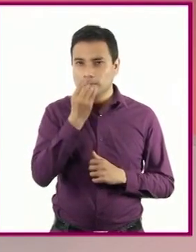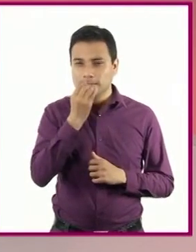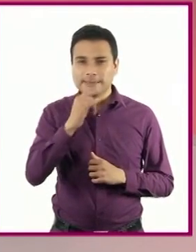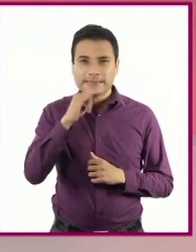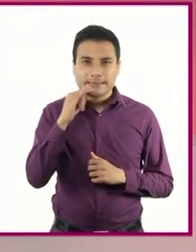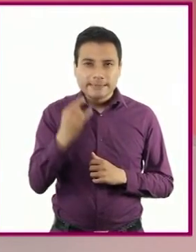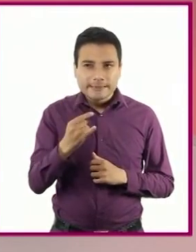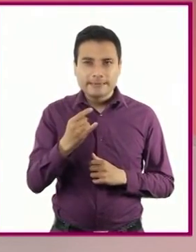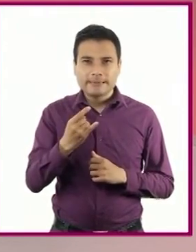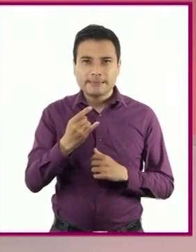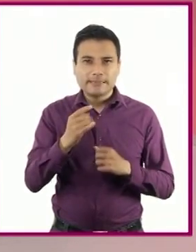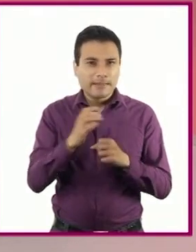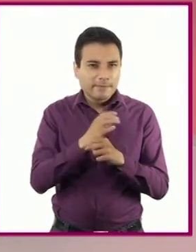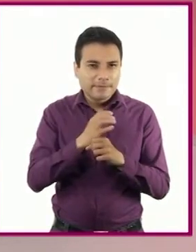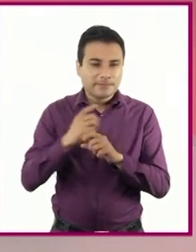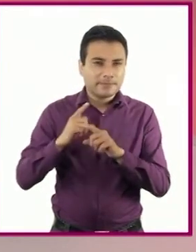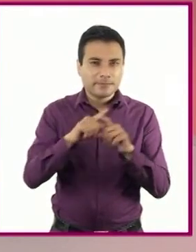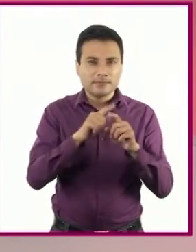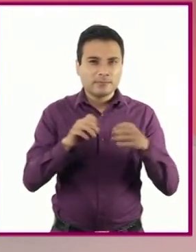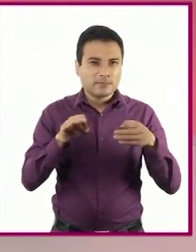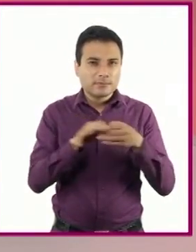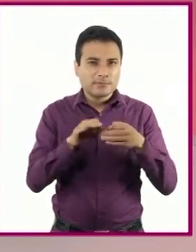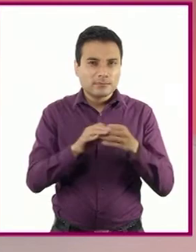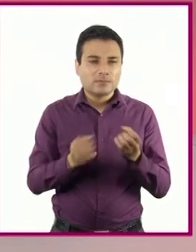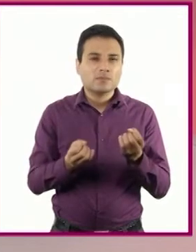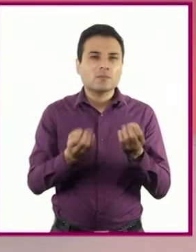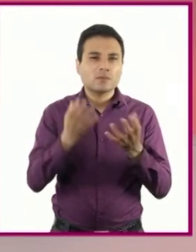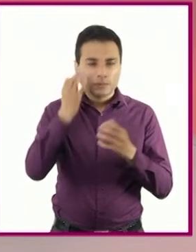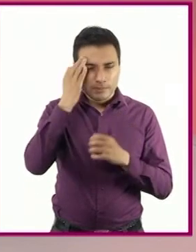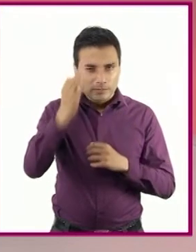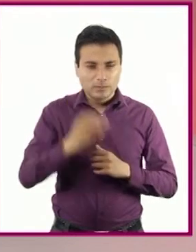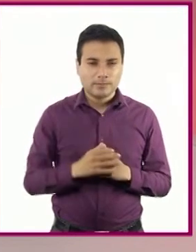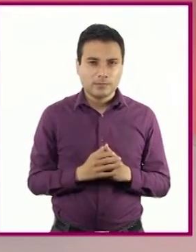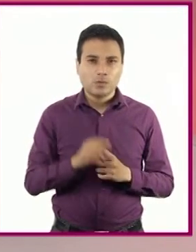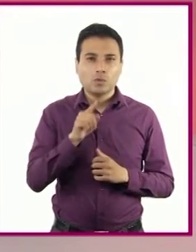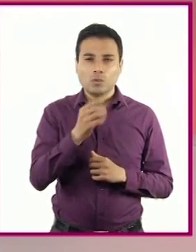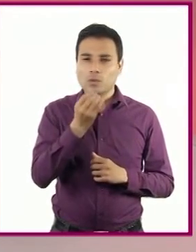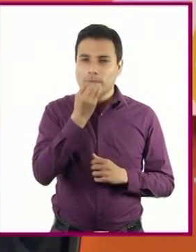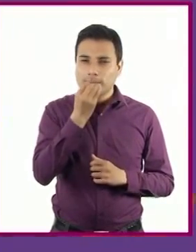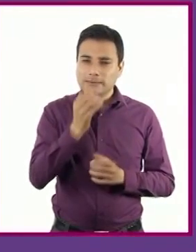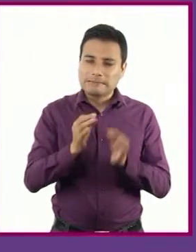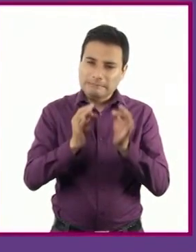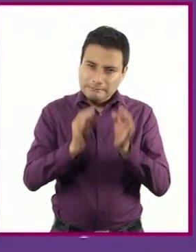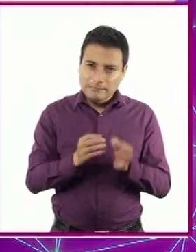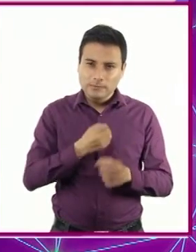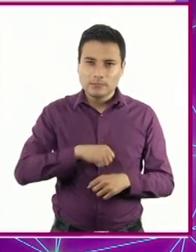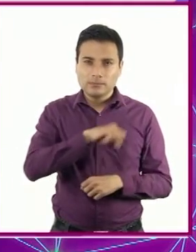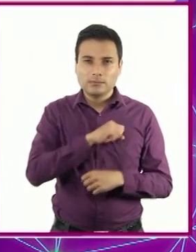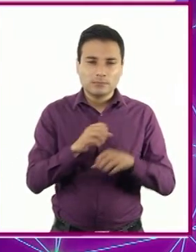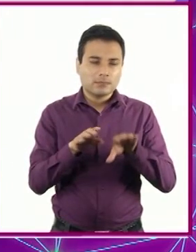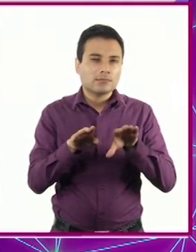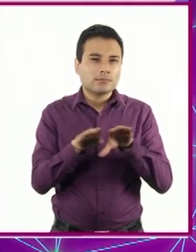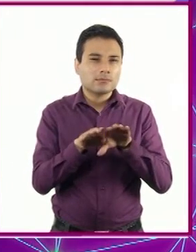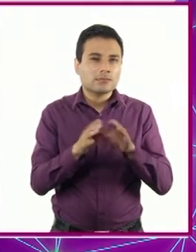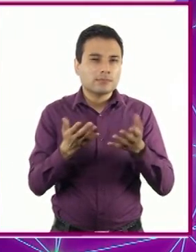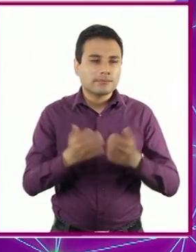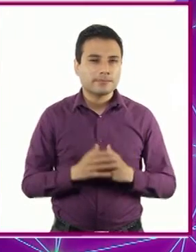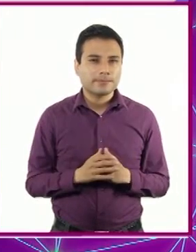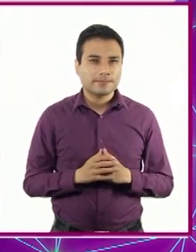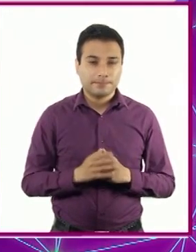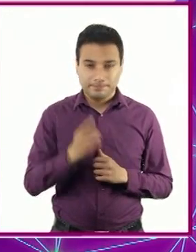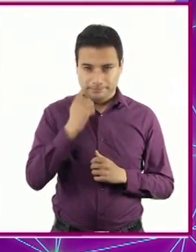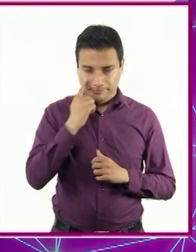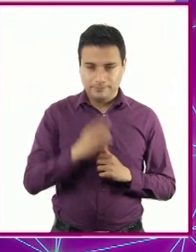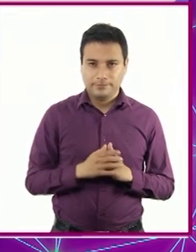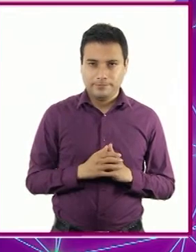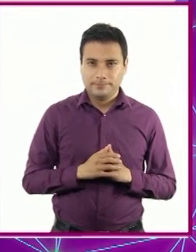alimentos? ¿Qué menús propones para favorecer una dieta correcta? Como se mencionó, otra causa